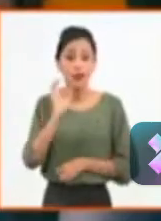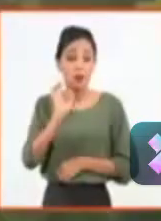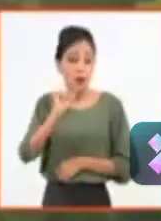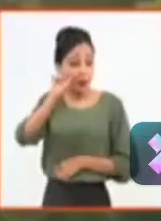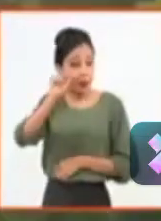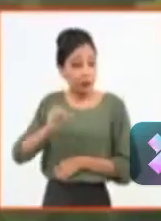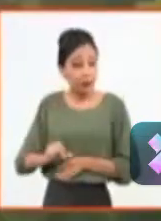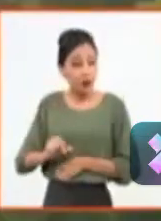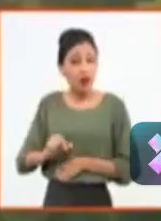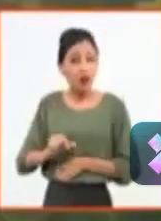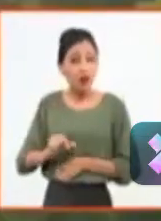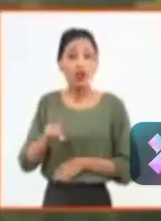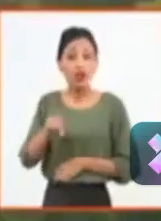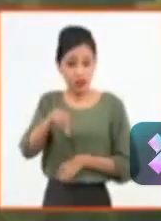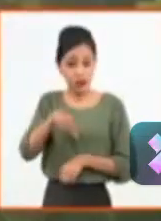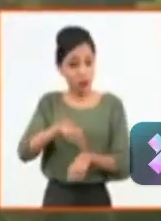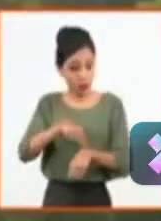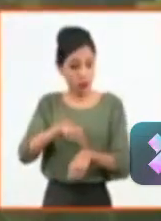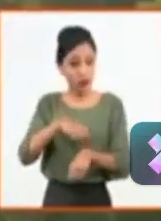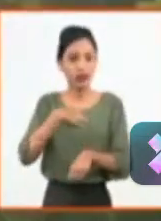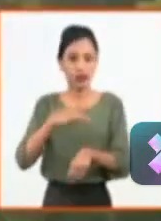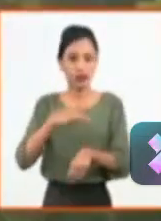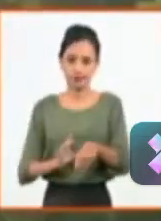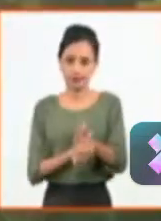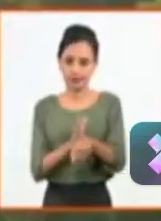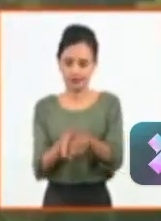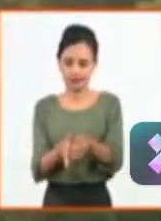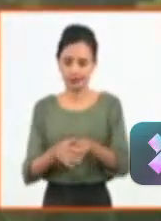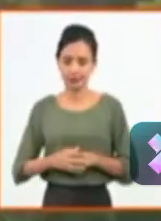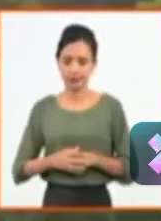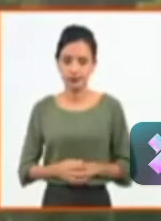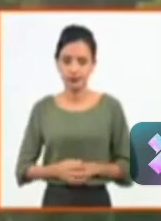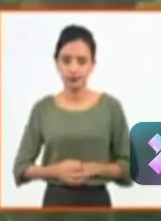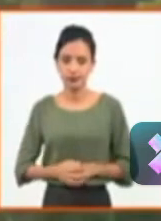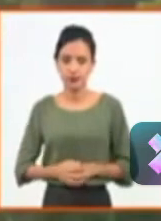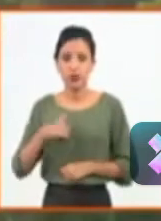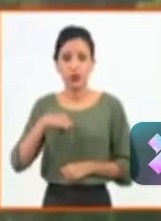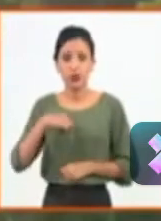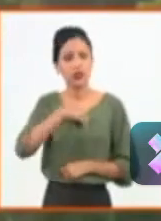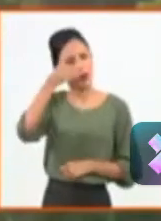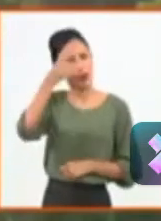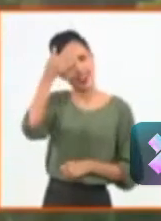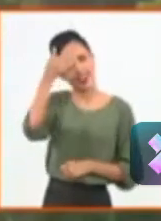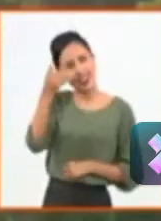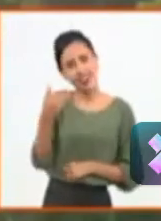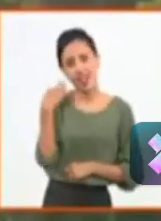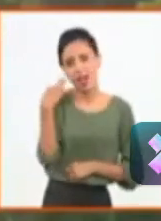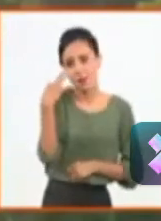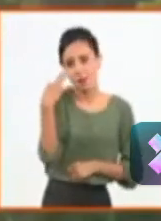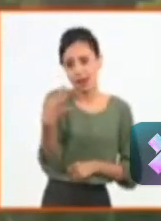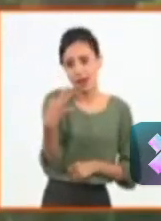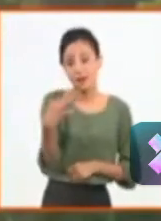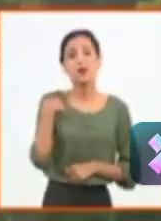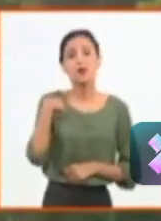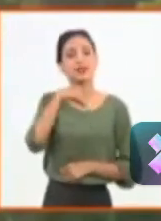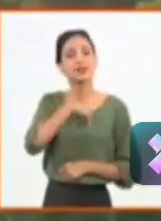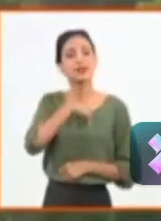la pandemia. Bueno, ante todo agradecida por la invitación. Representa un altísimo honor poder